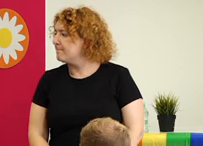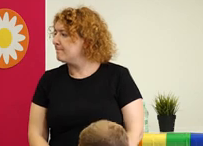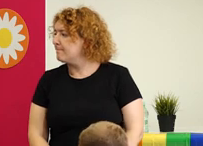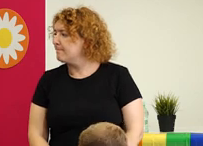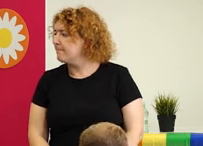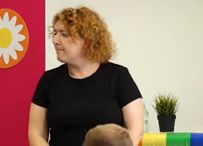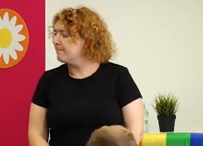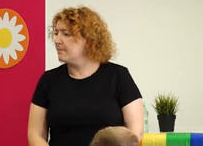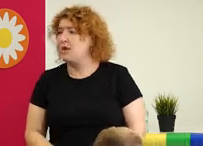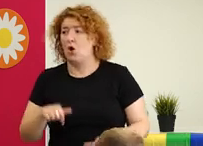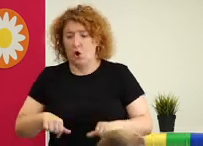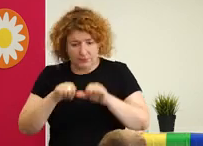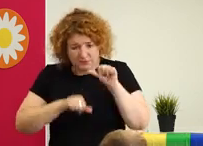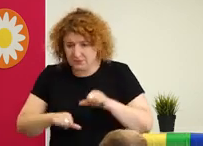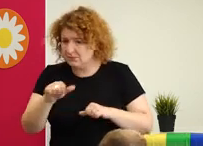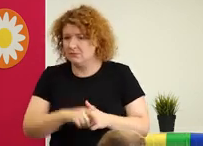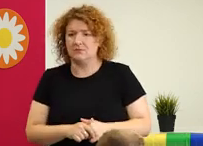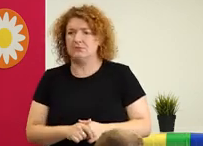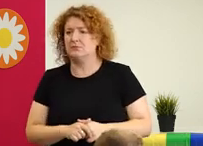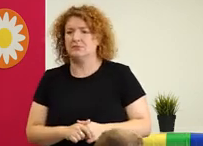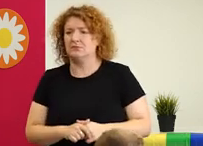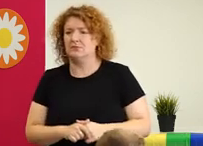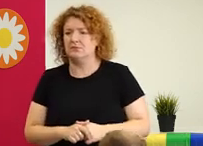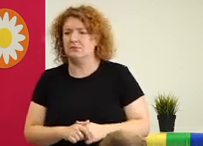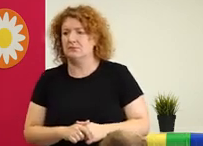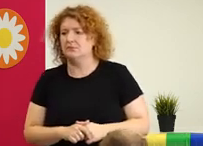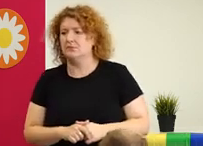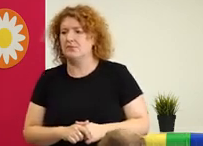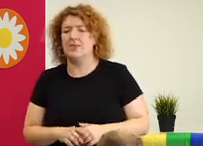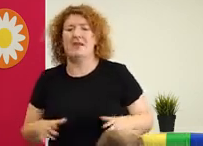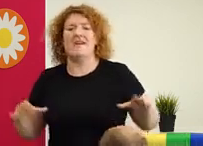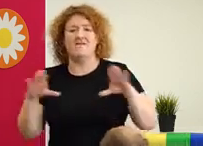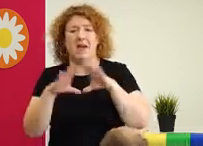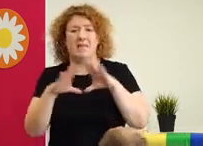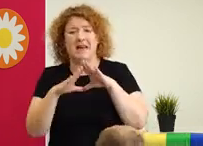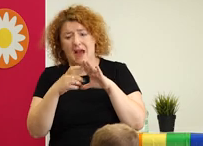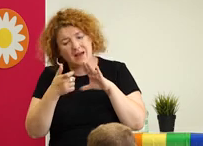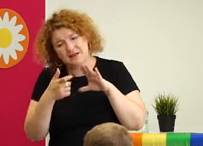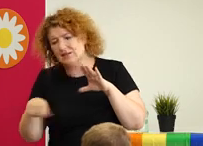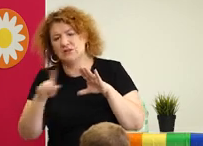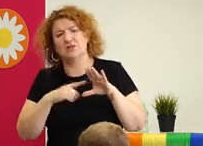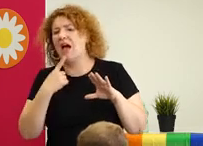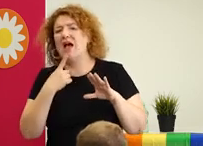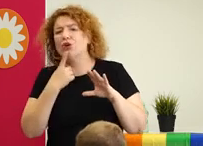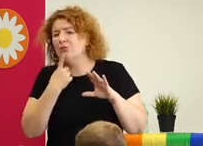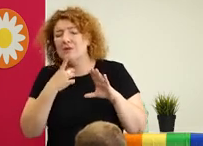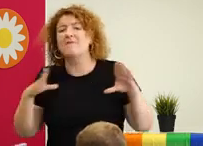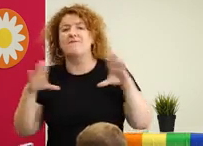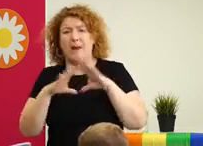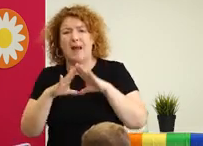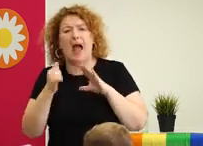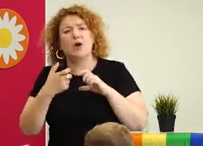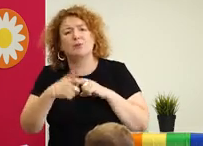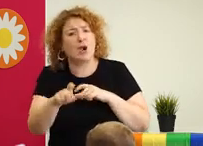desde aquí y desde hoy, jamás llamarle que hay un sector del feminismo. No, mentira, hay un